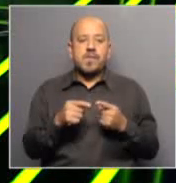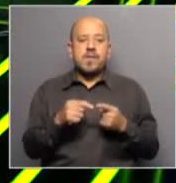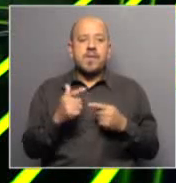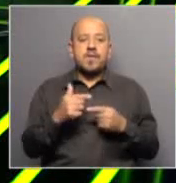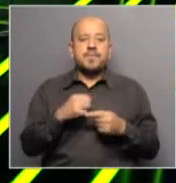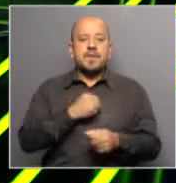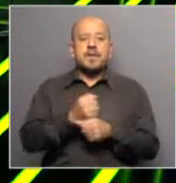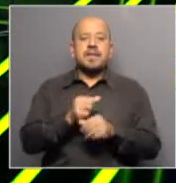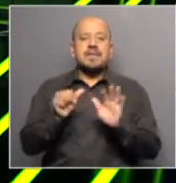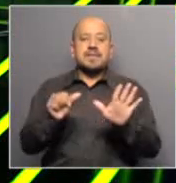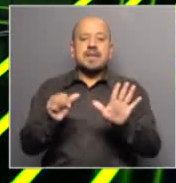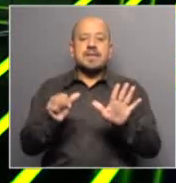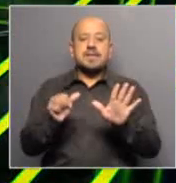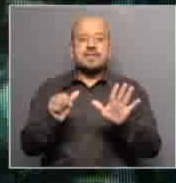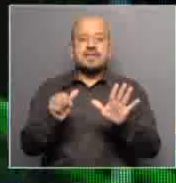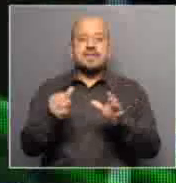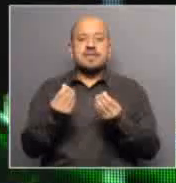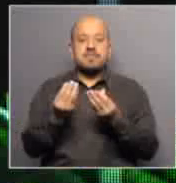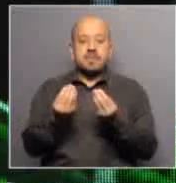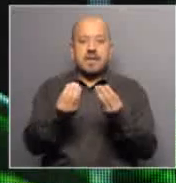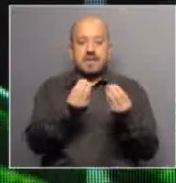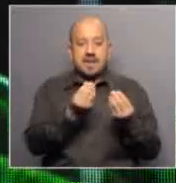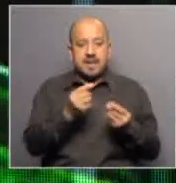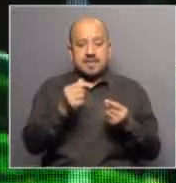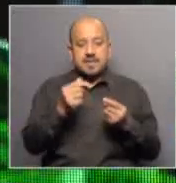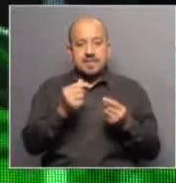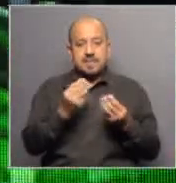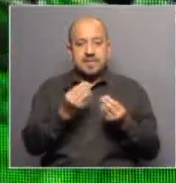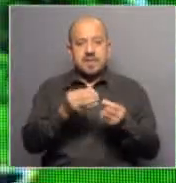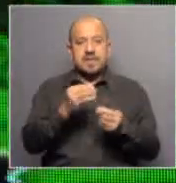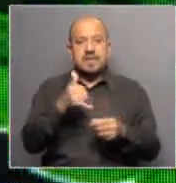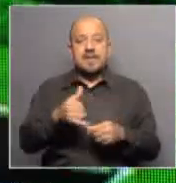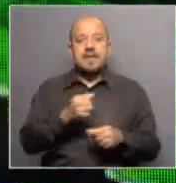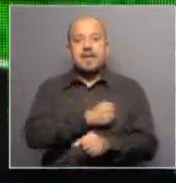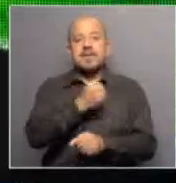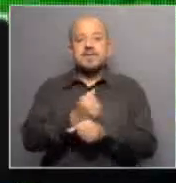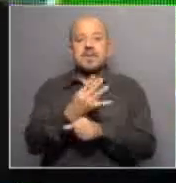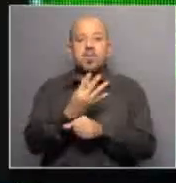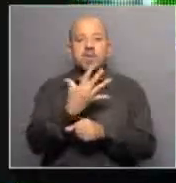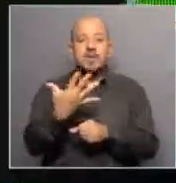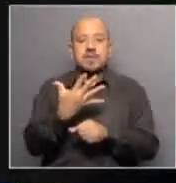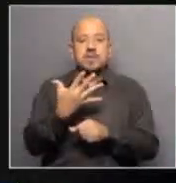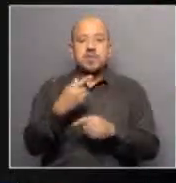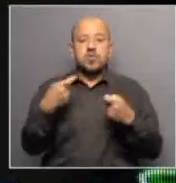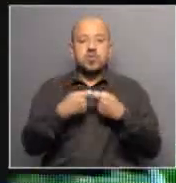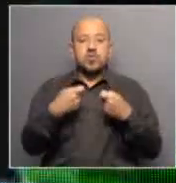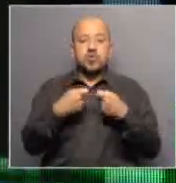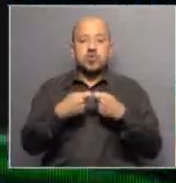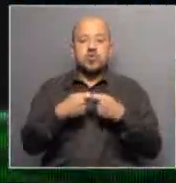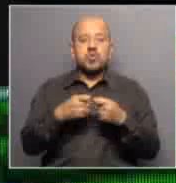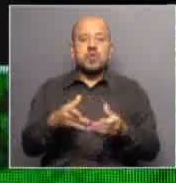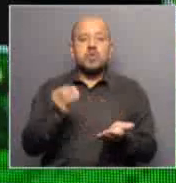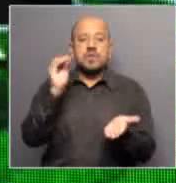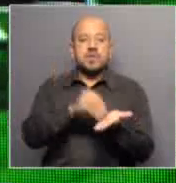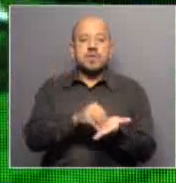hasta 6 plantas, los clubes canábicos que tienen hasta 45 socios y los que se registran